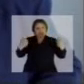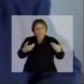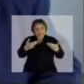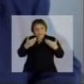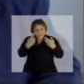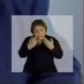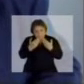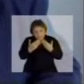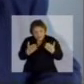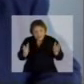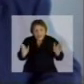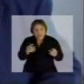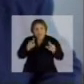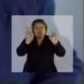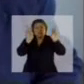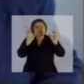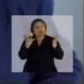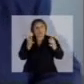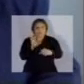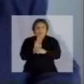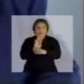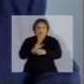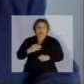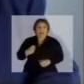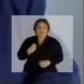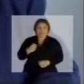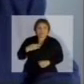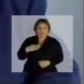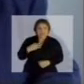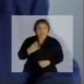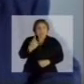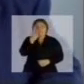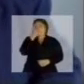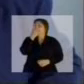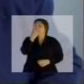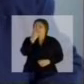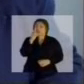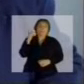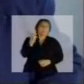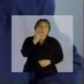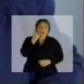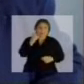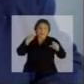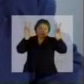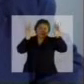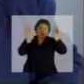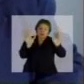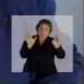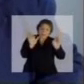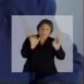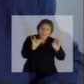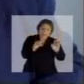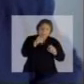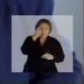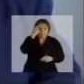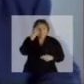De cuidar La vida Como primer Tema Cotidiano A